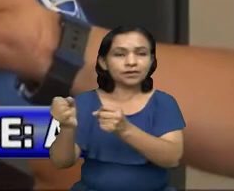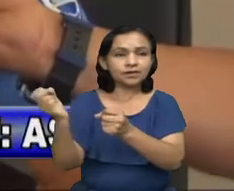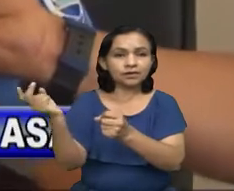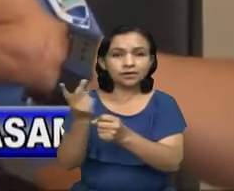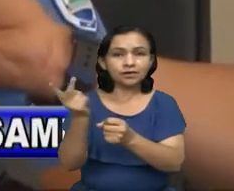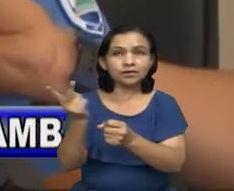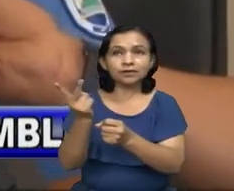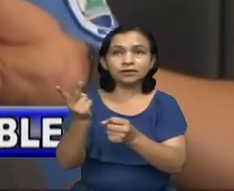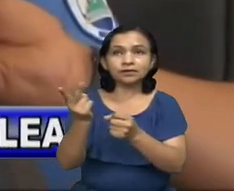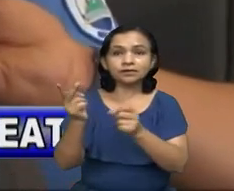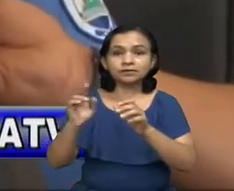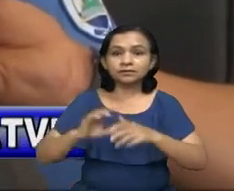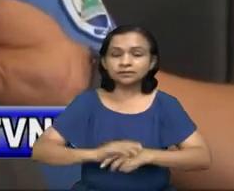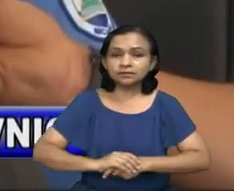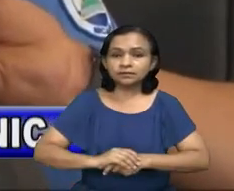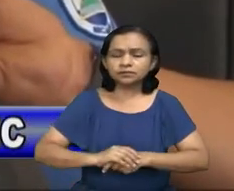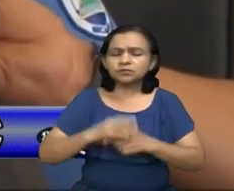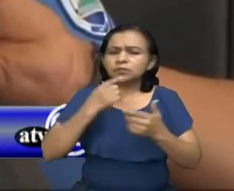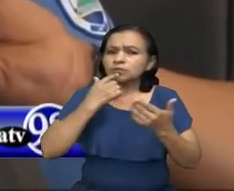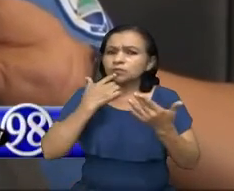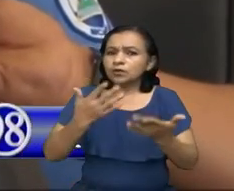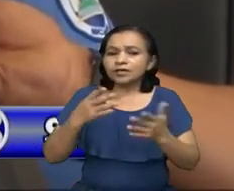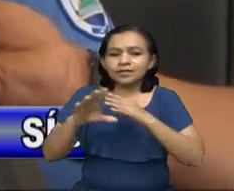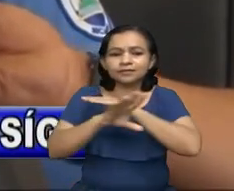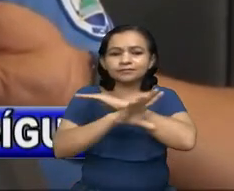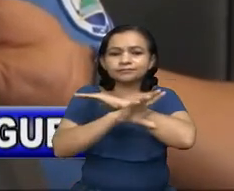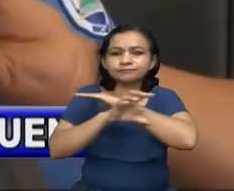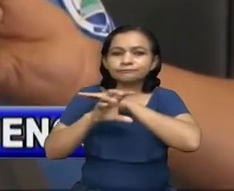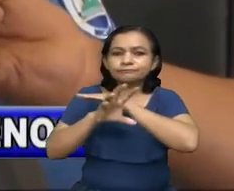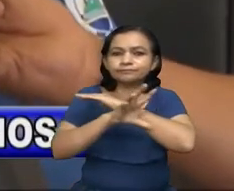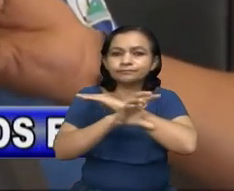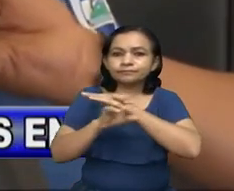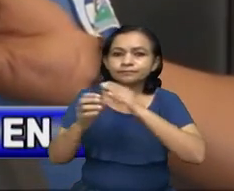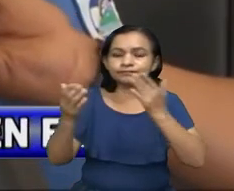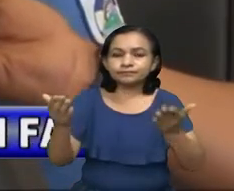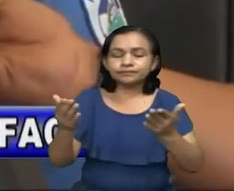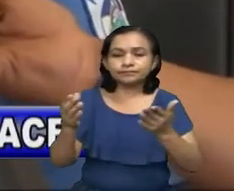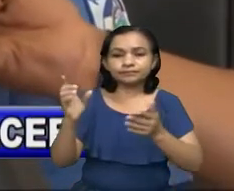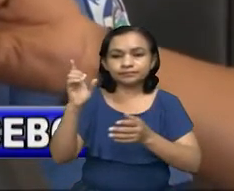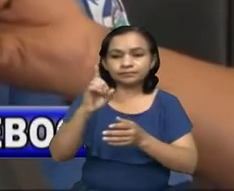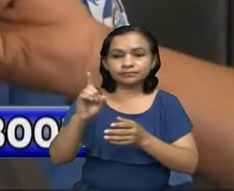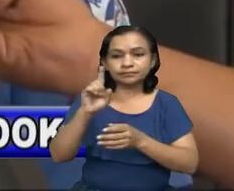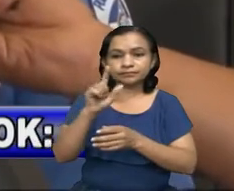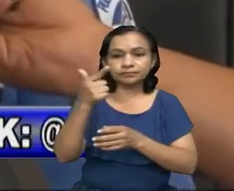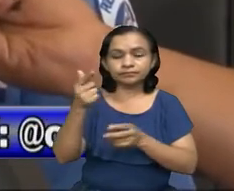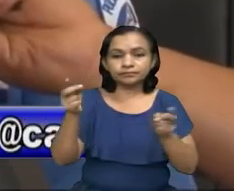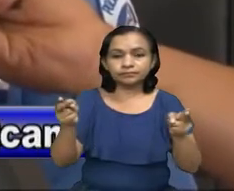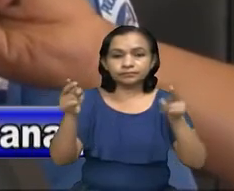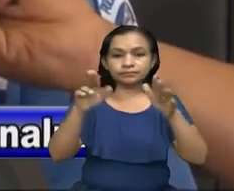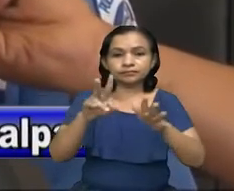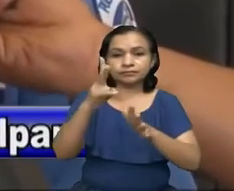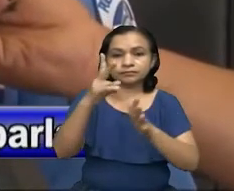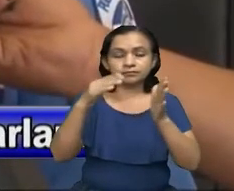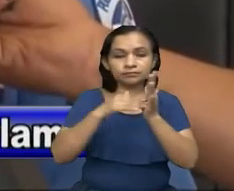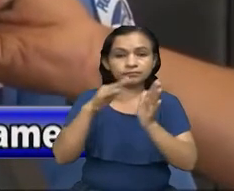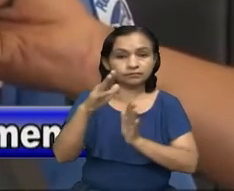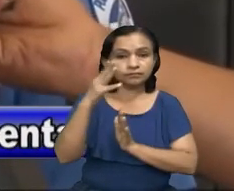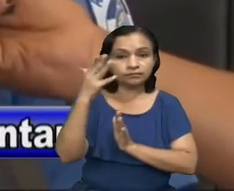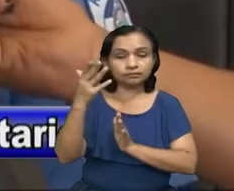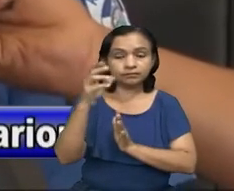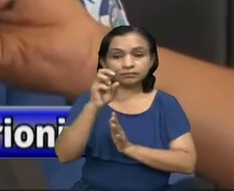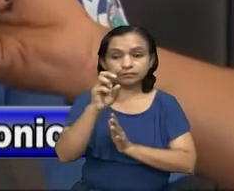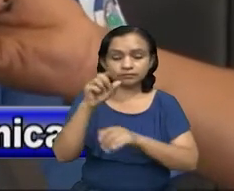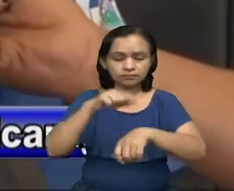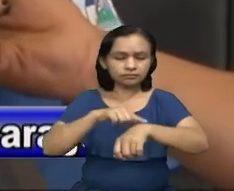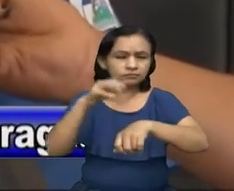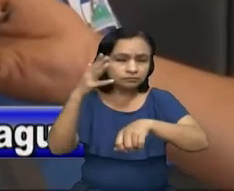Guerrero. Móvil del hecho: el robo. El día domingo 17 de noviembre de 2019, a las 9:30 de la noche,